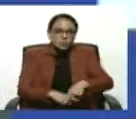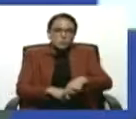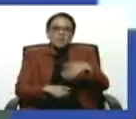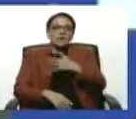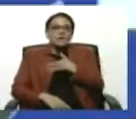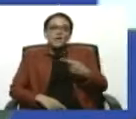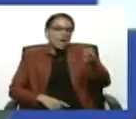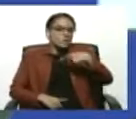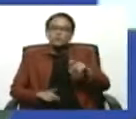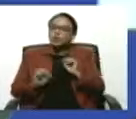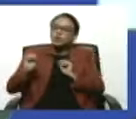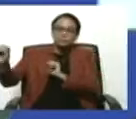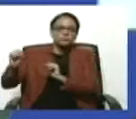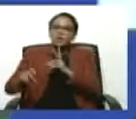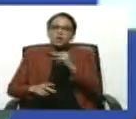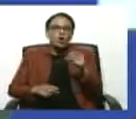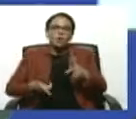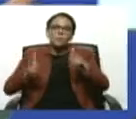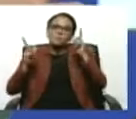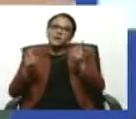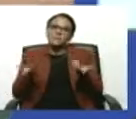criminal. Bueno,